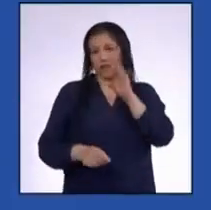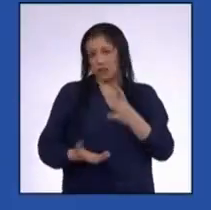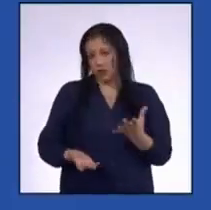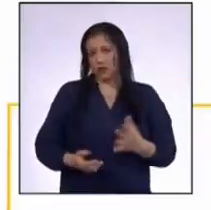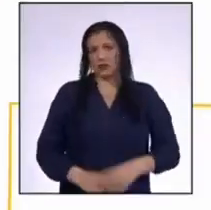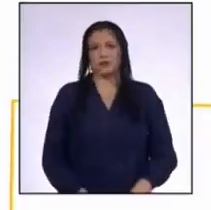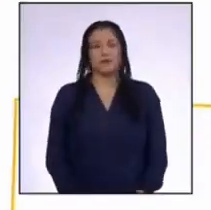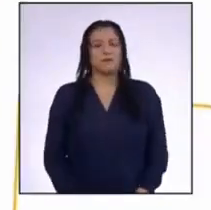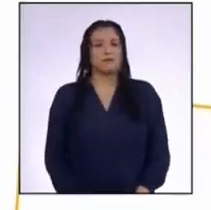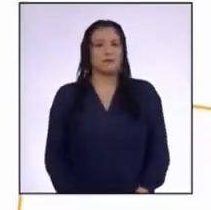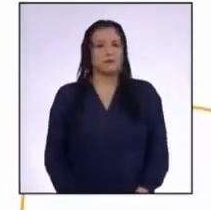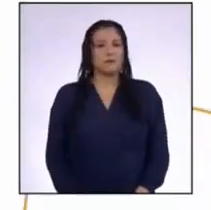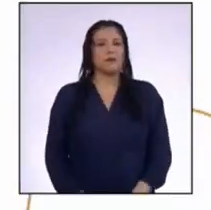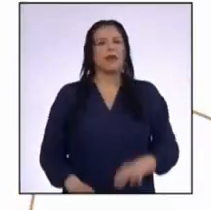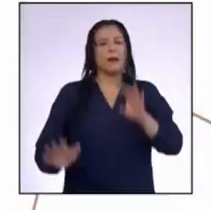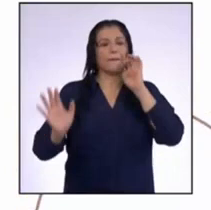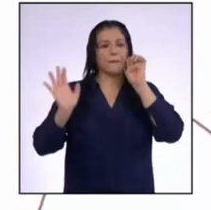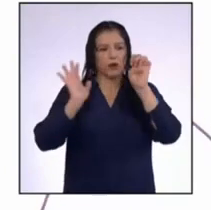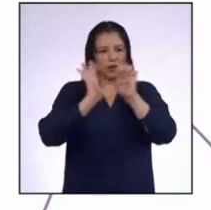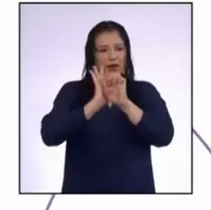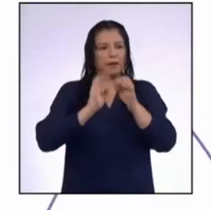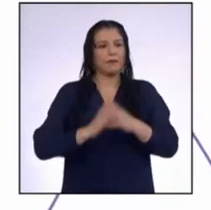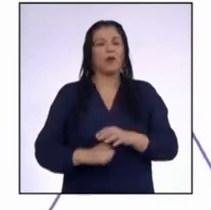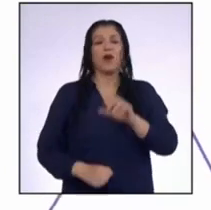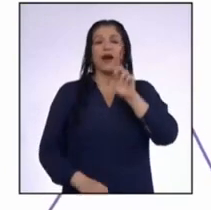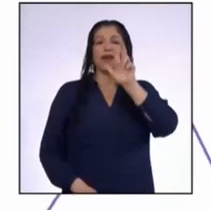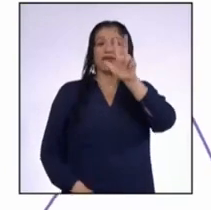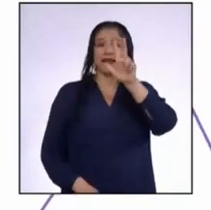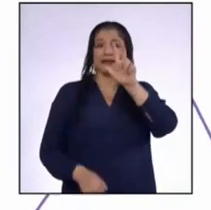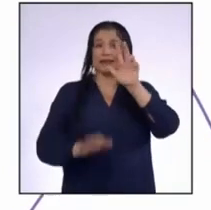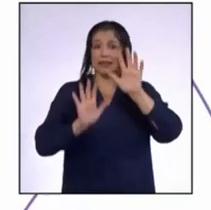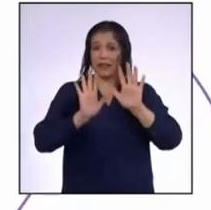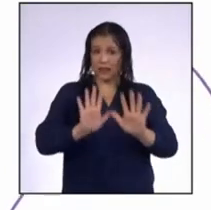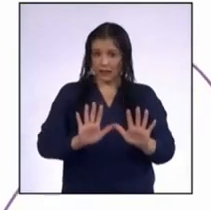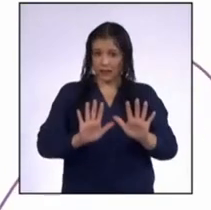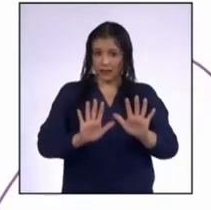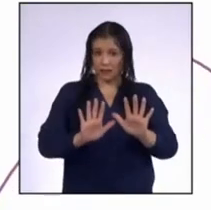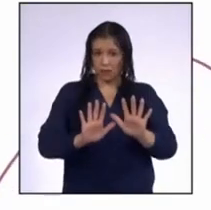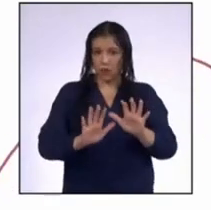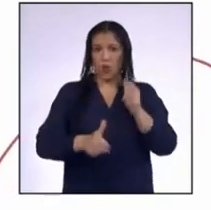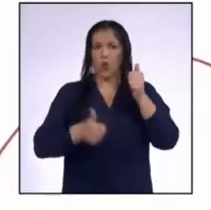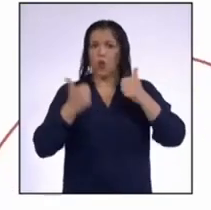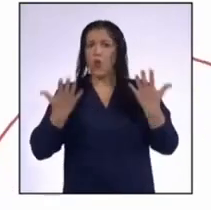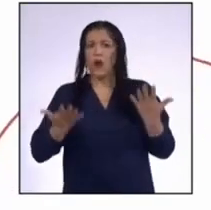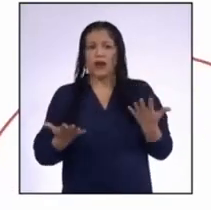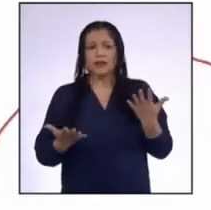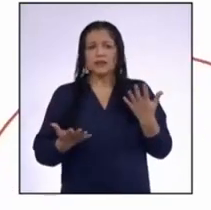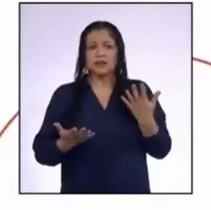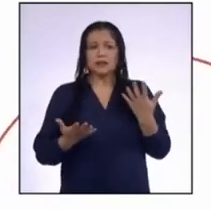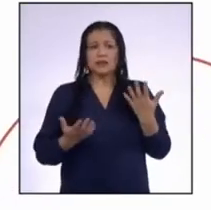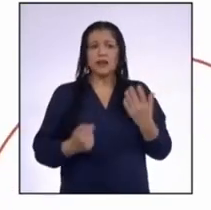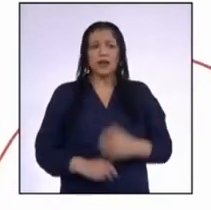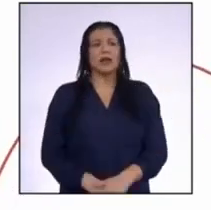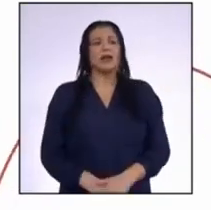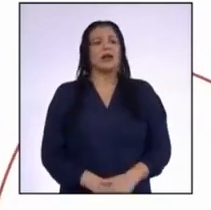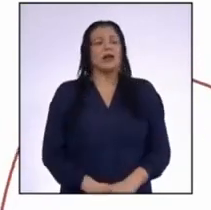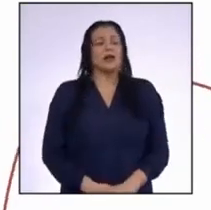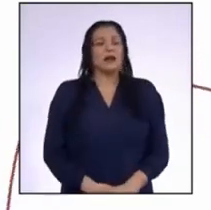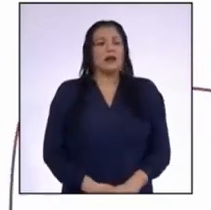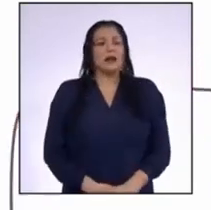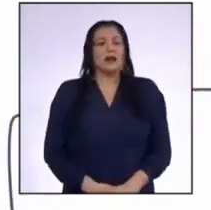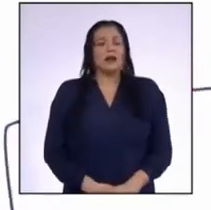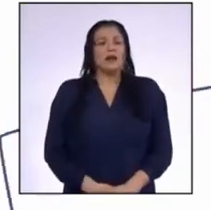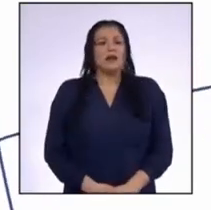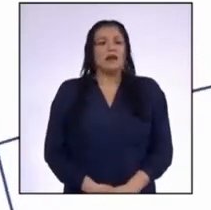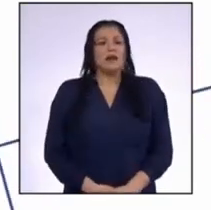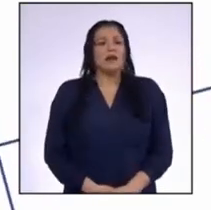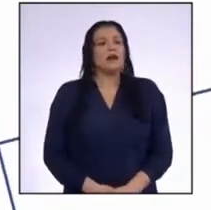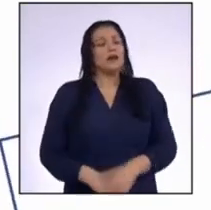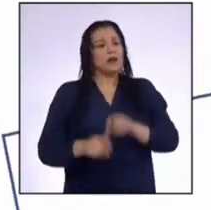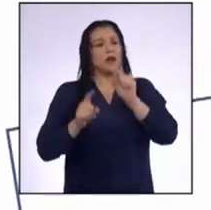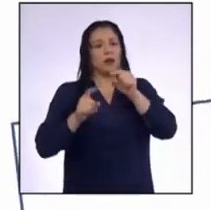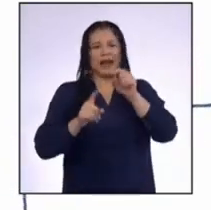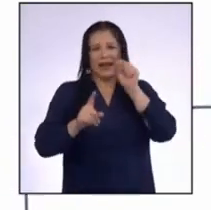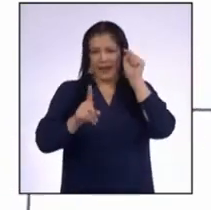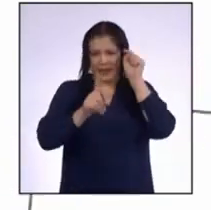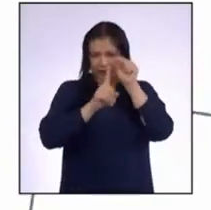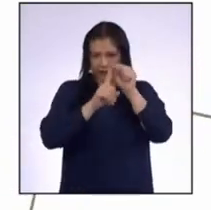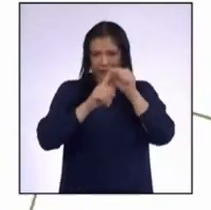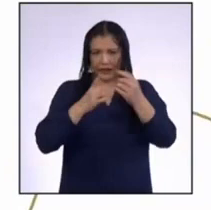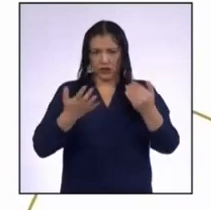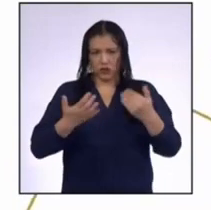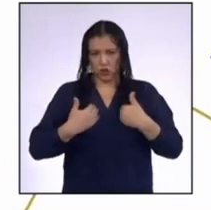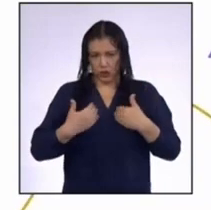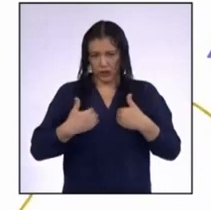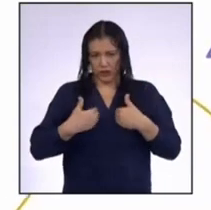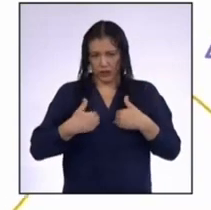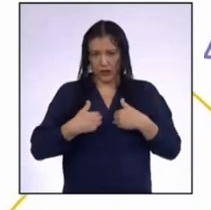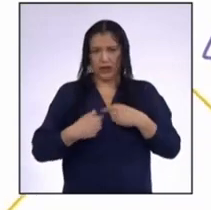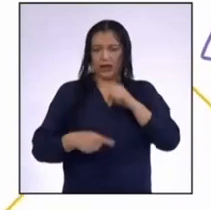decimales. Por ejemplo, a la fracción 3 décimos le corresponde la escritura de un decimal finito o exacto que tiene una